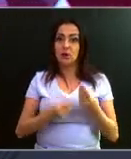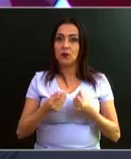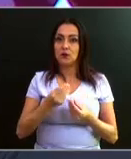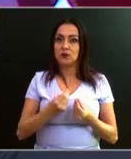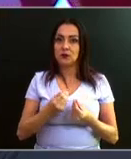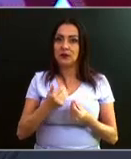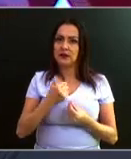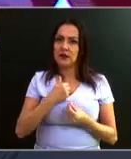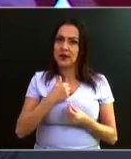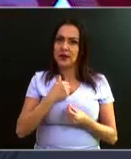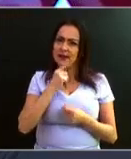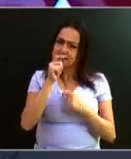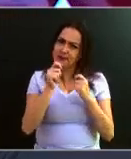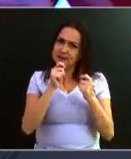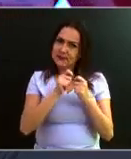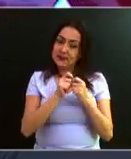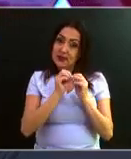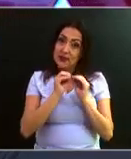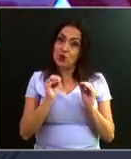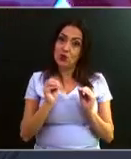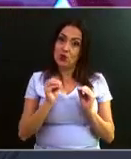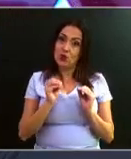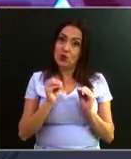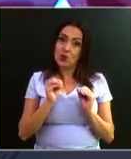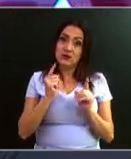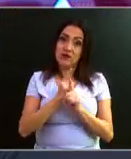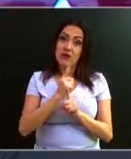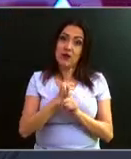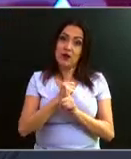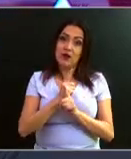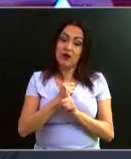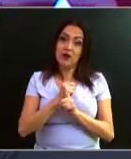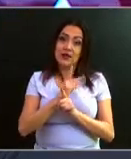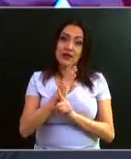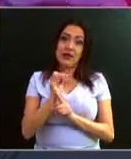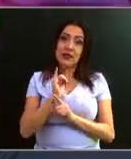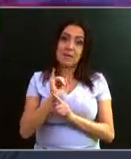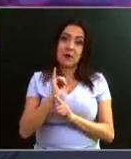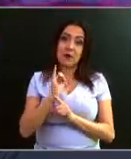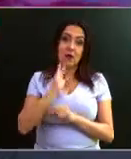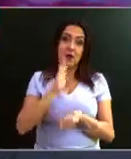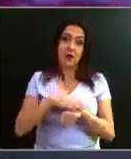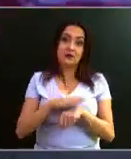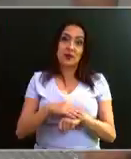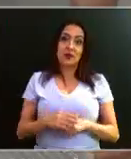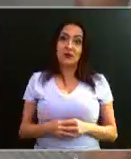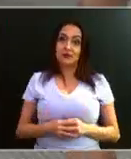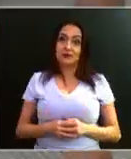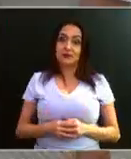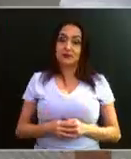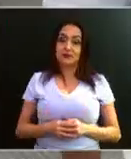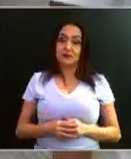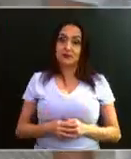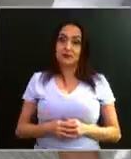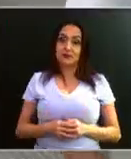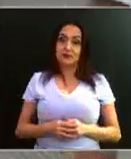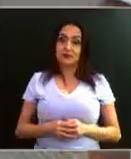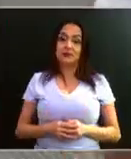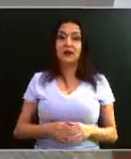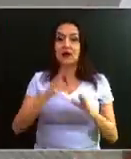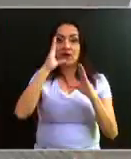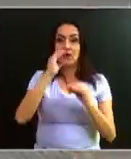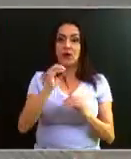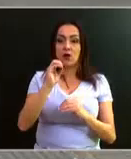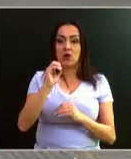que tienen una particularidad: ninguno está regulado y mucho menos autorizado. Datos de